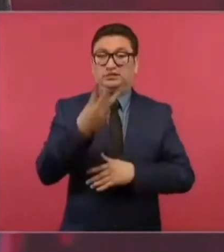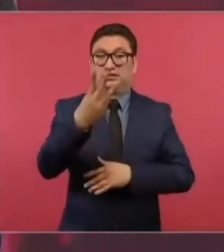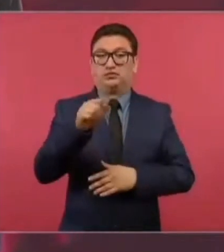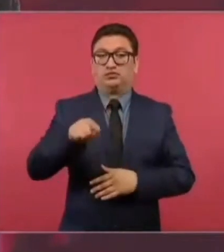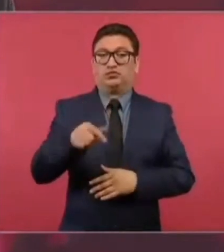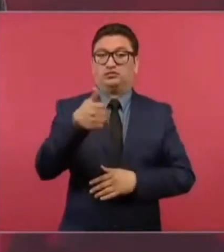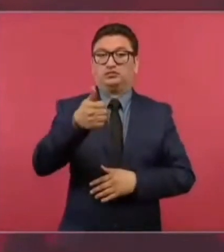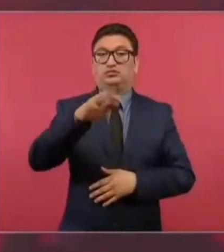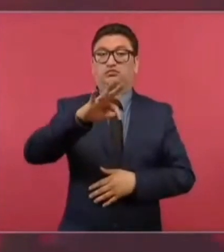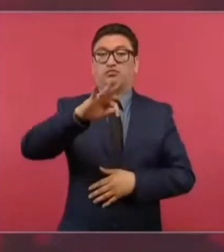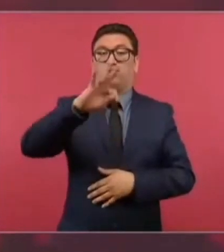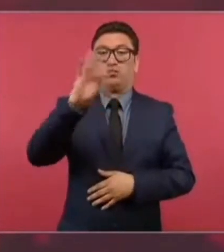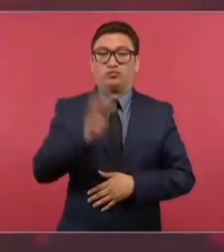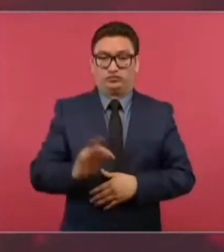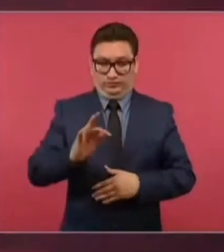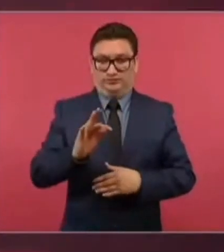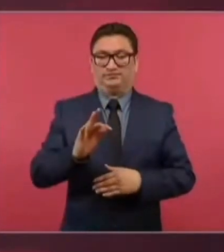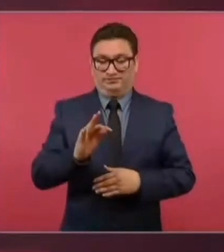3.6%.